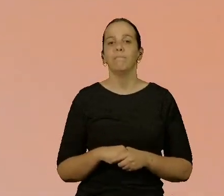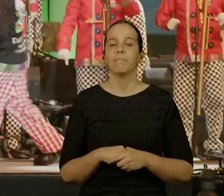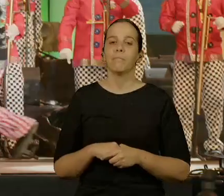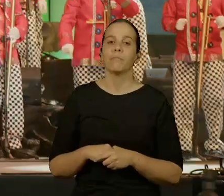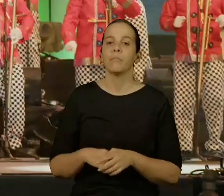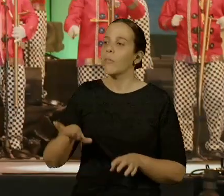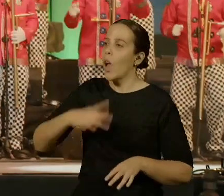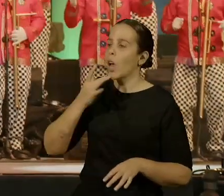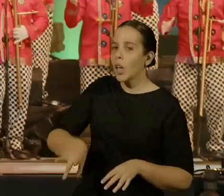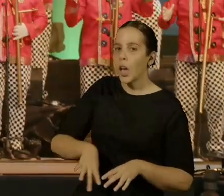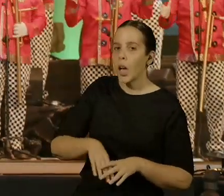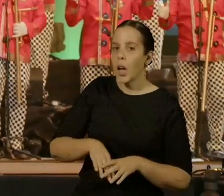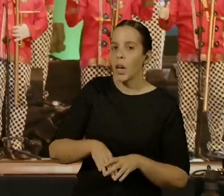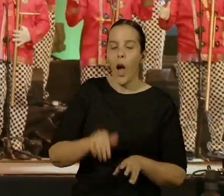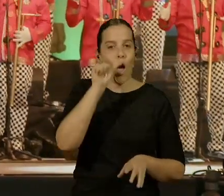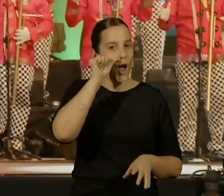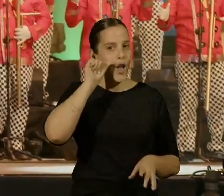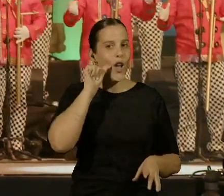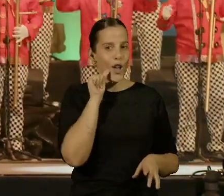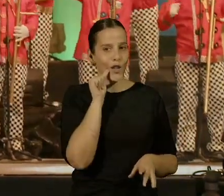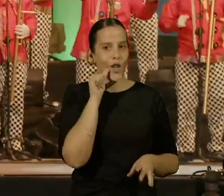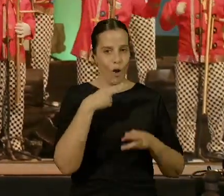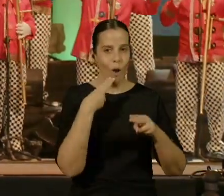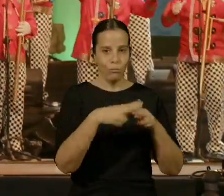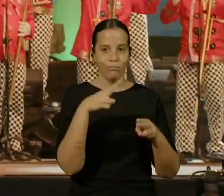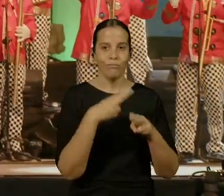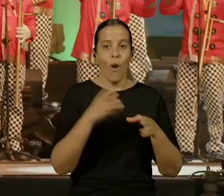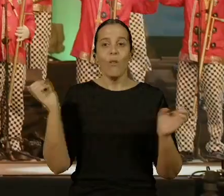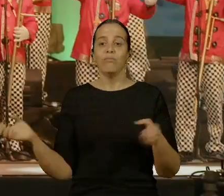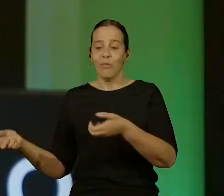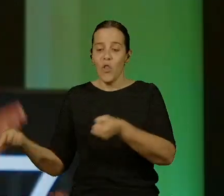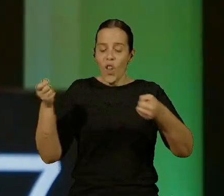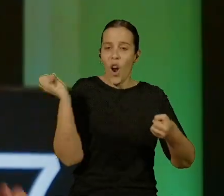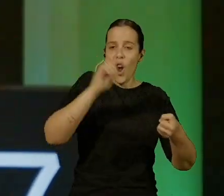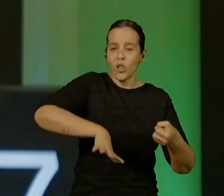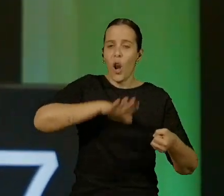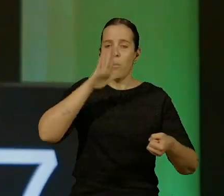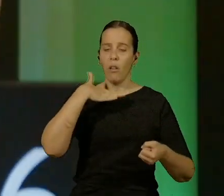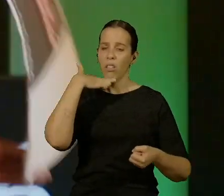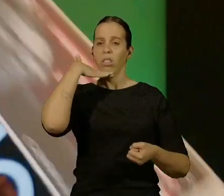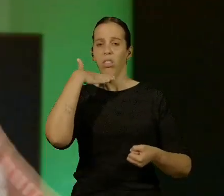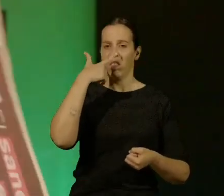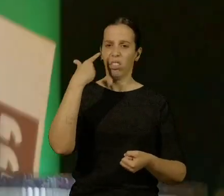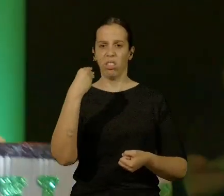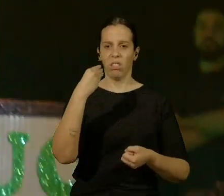a quién? Y a Sánchez, al caldero por arrogante. Si suma con